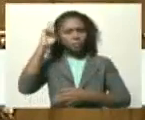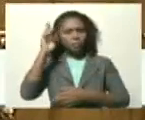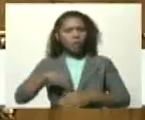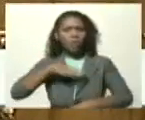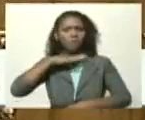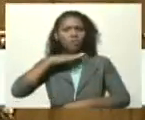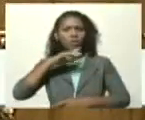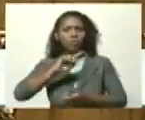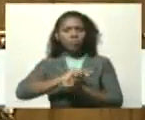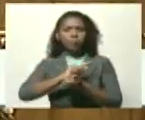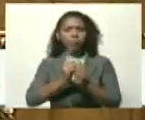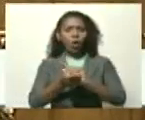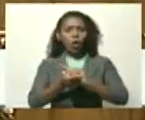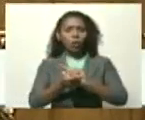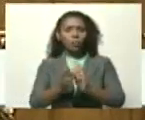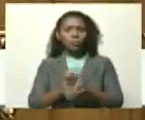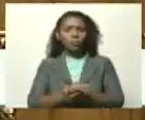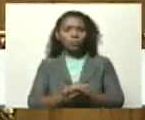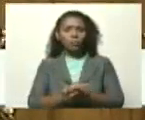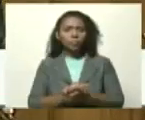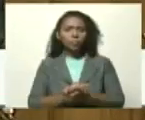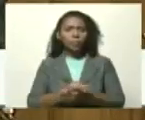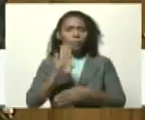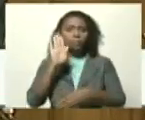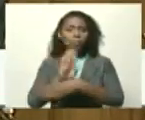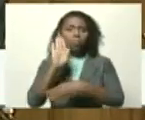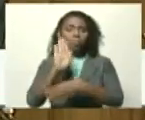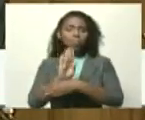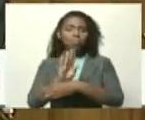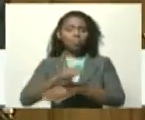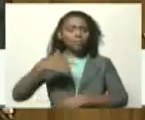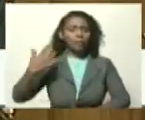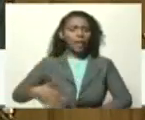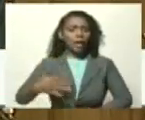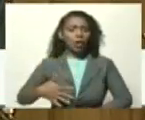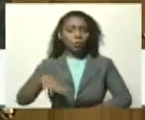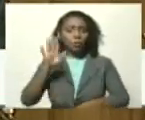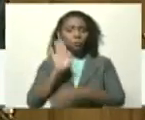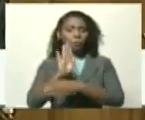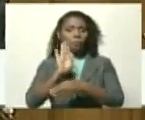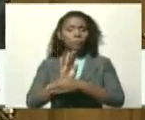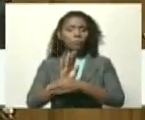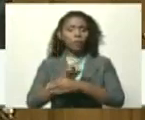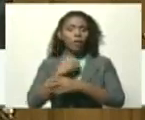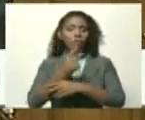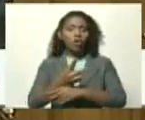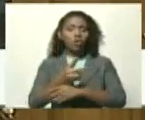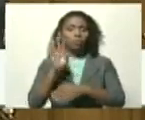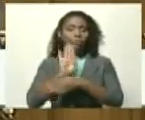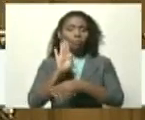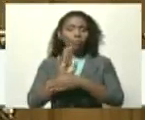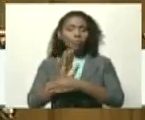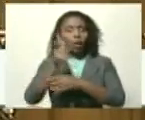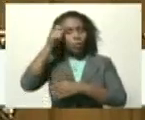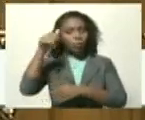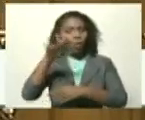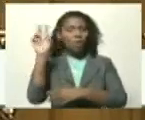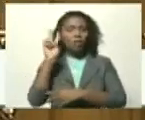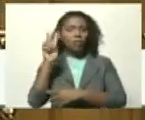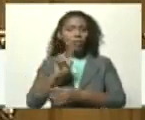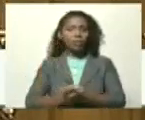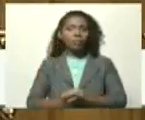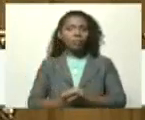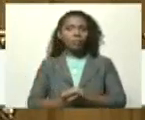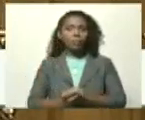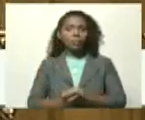para sustituir el sagrado derecho y la voz sagrada del pueblo de Venezuela.